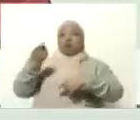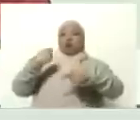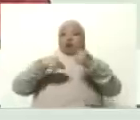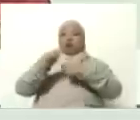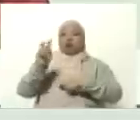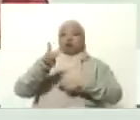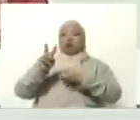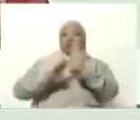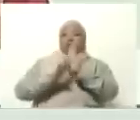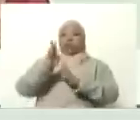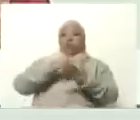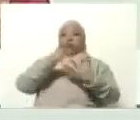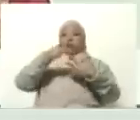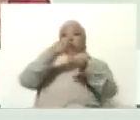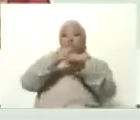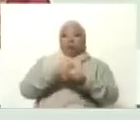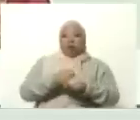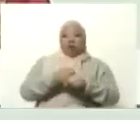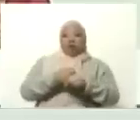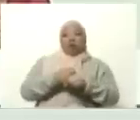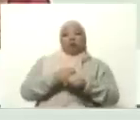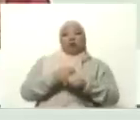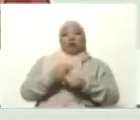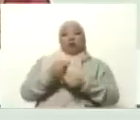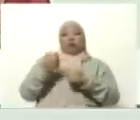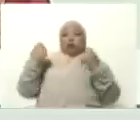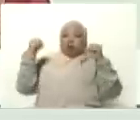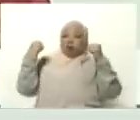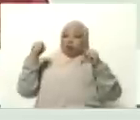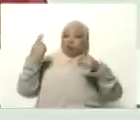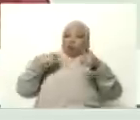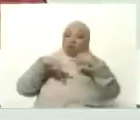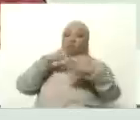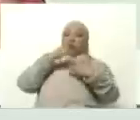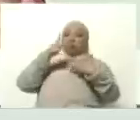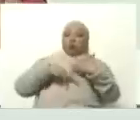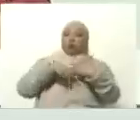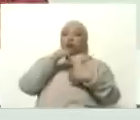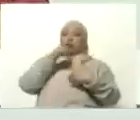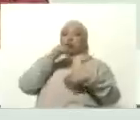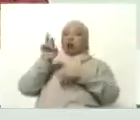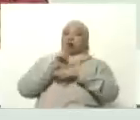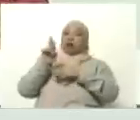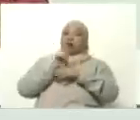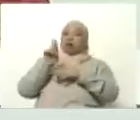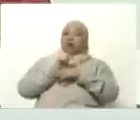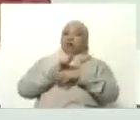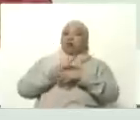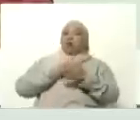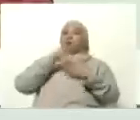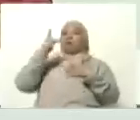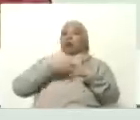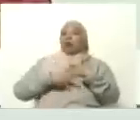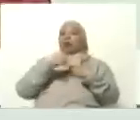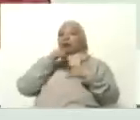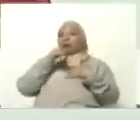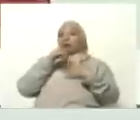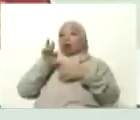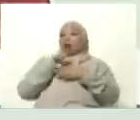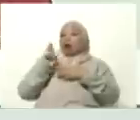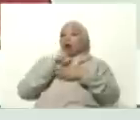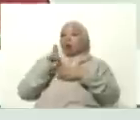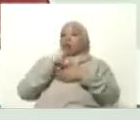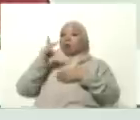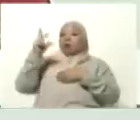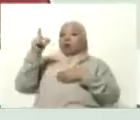comiencen a cumplir. Estamos esperando por ello, para la ejecución de esos proyectos. Mientras más rápido consigan la plata, más rápido vamos por el